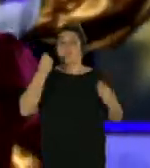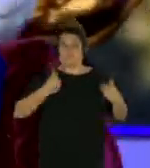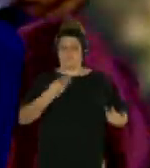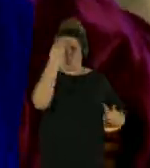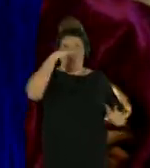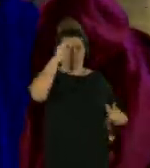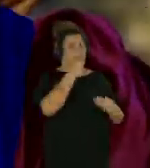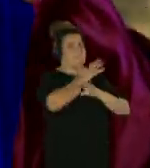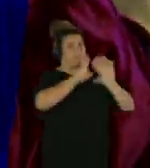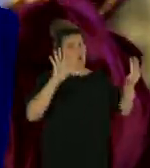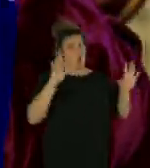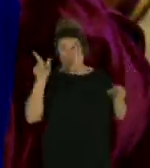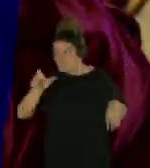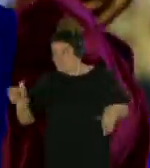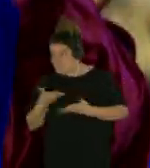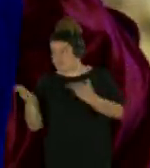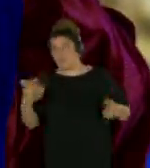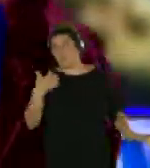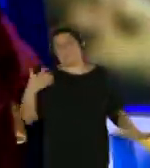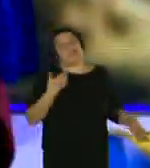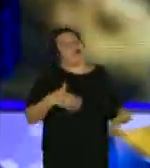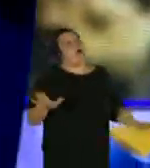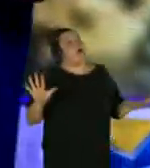a usted lo doy a